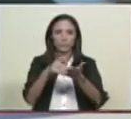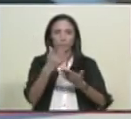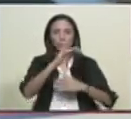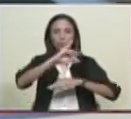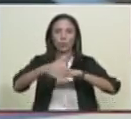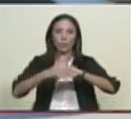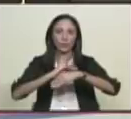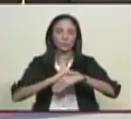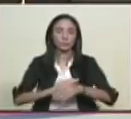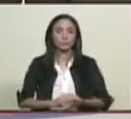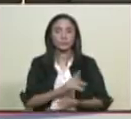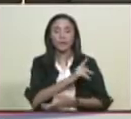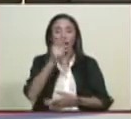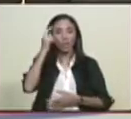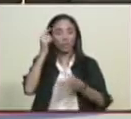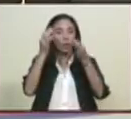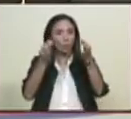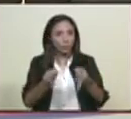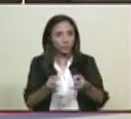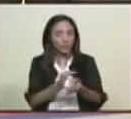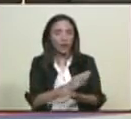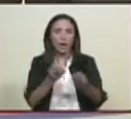Así que fue una fecha consensuada.